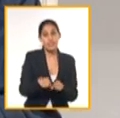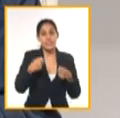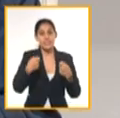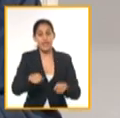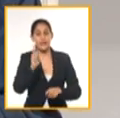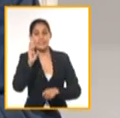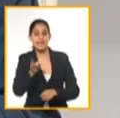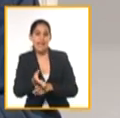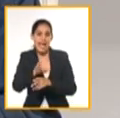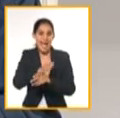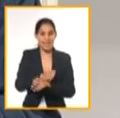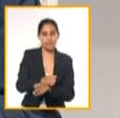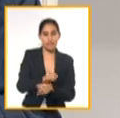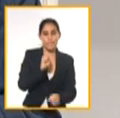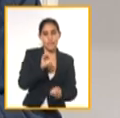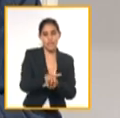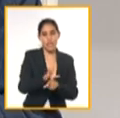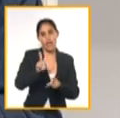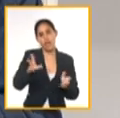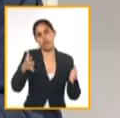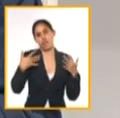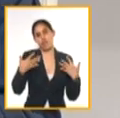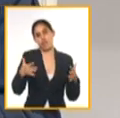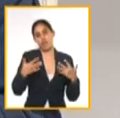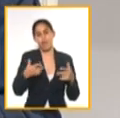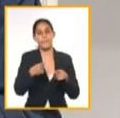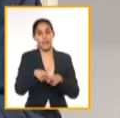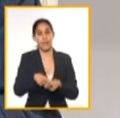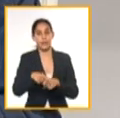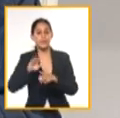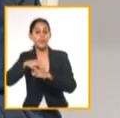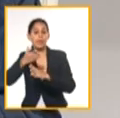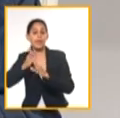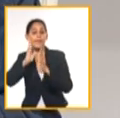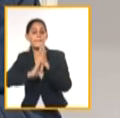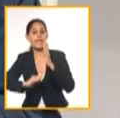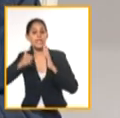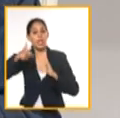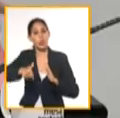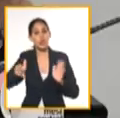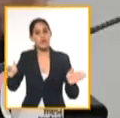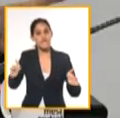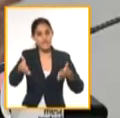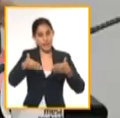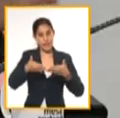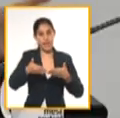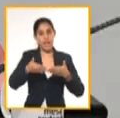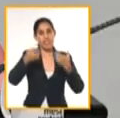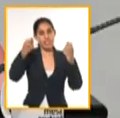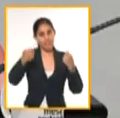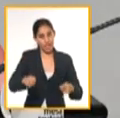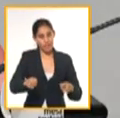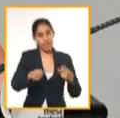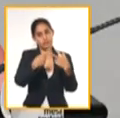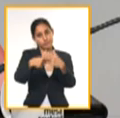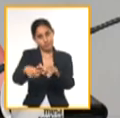y la 4 debe estar aproximadamente en el mes de julio, final de julio debe estar la unidad. Son reparaciones más amplias, más